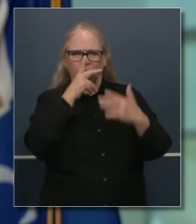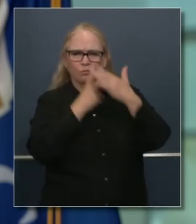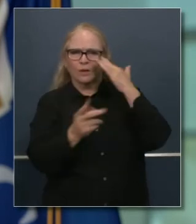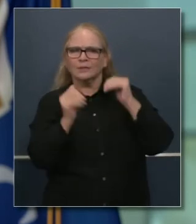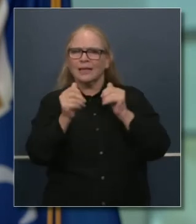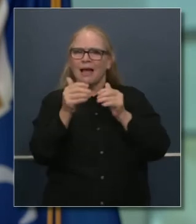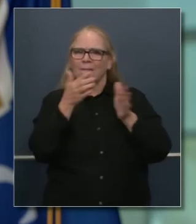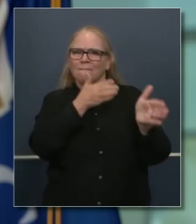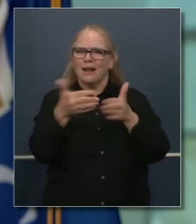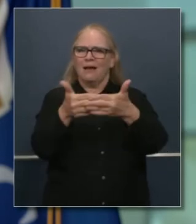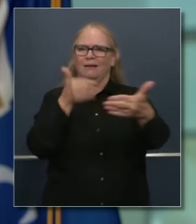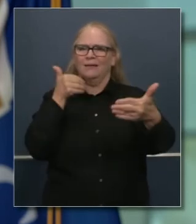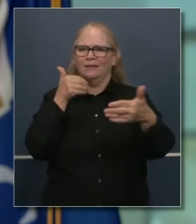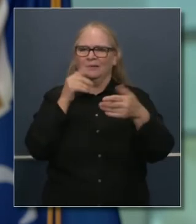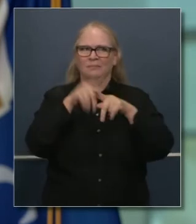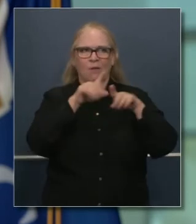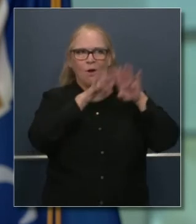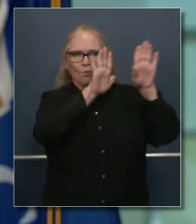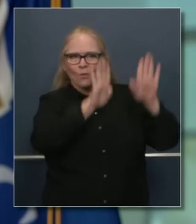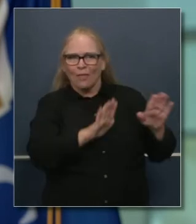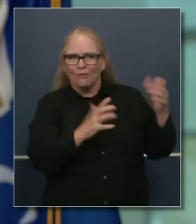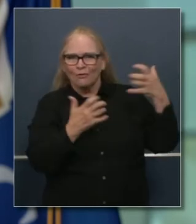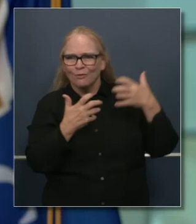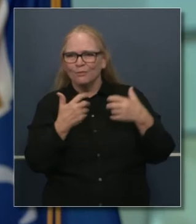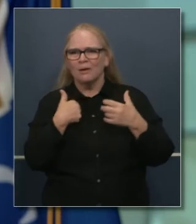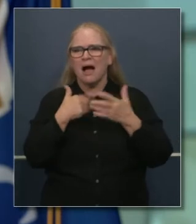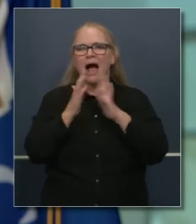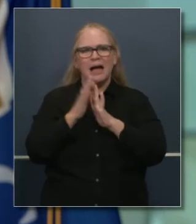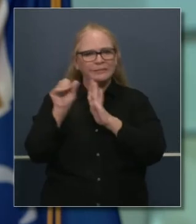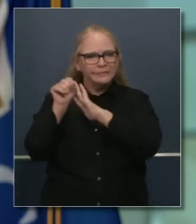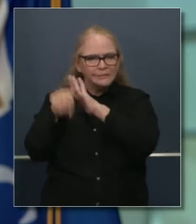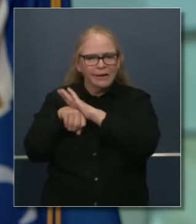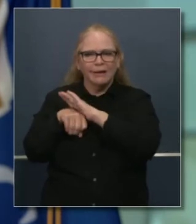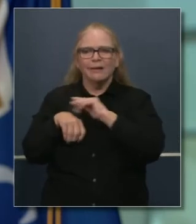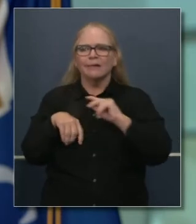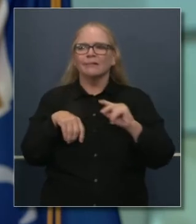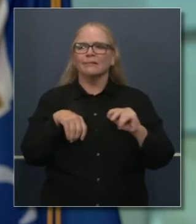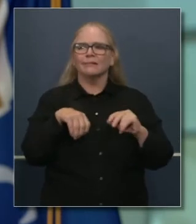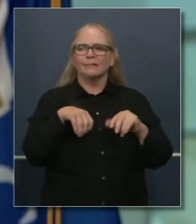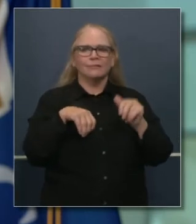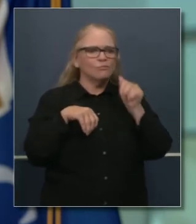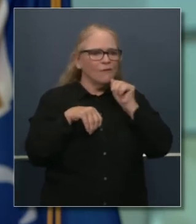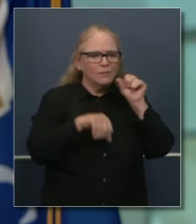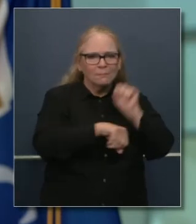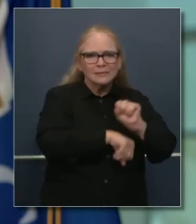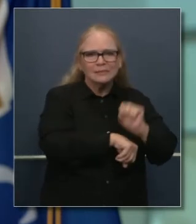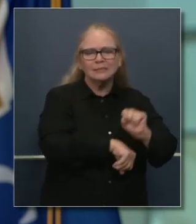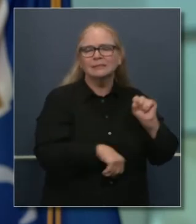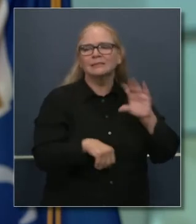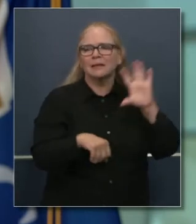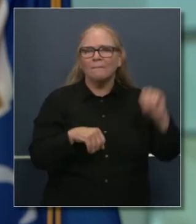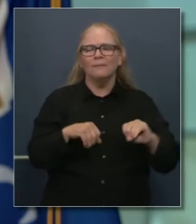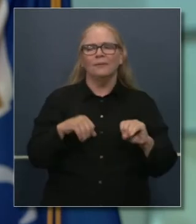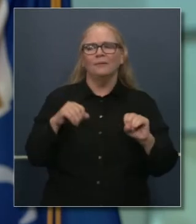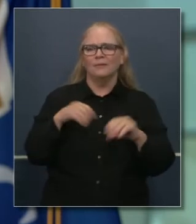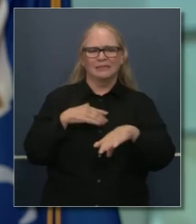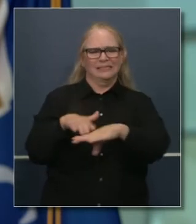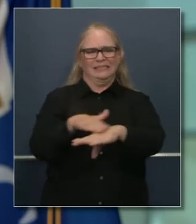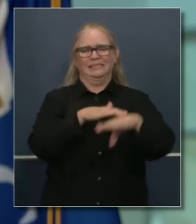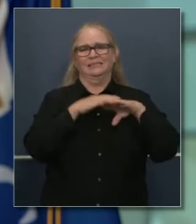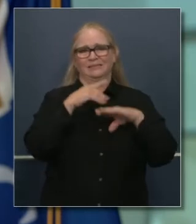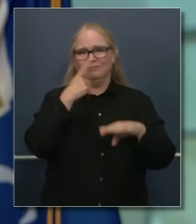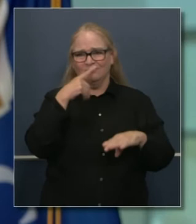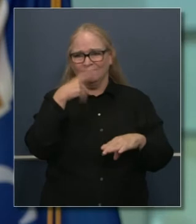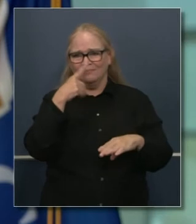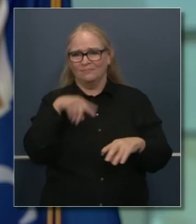que mantiene el liderazgo en cuanto a la operación de sus propios medios también estamos hablando con las personas